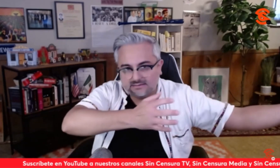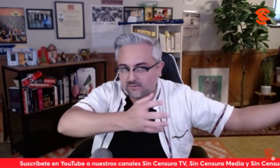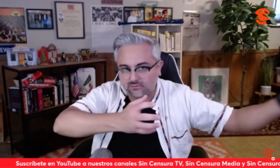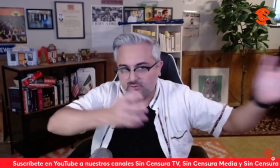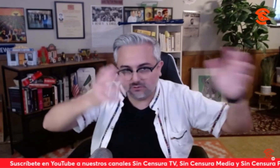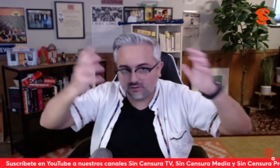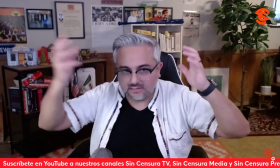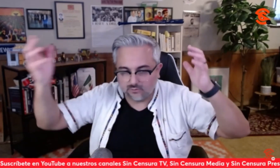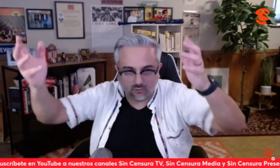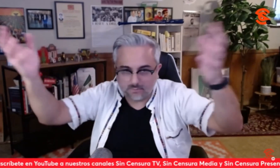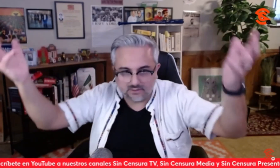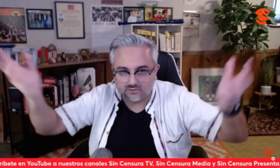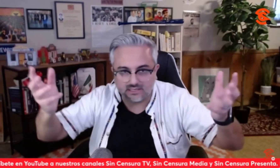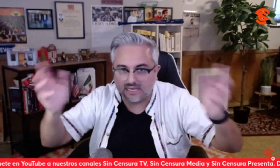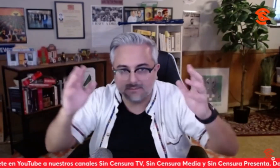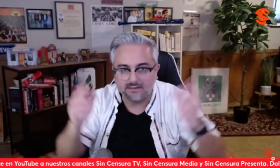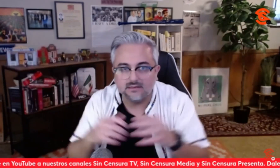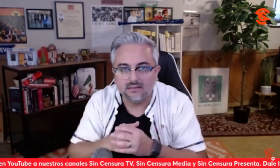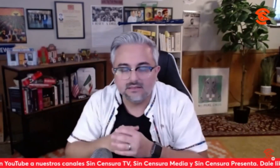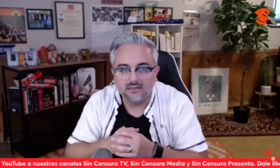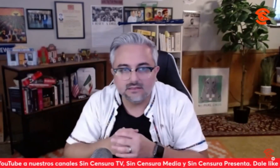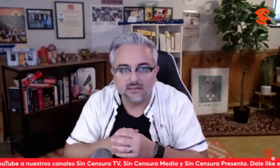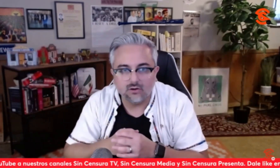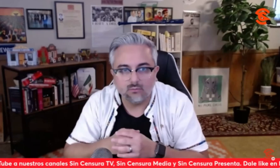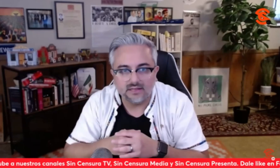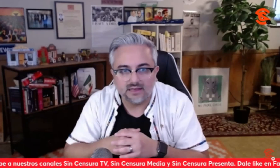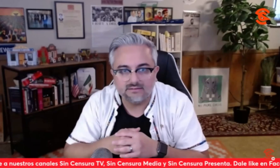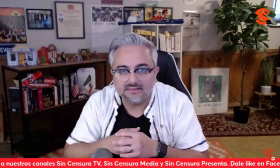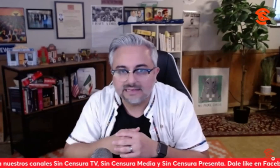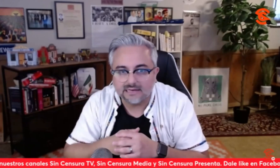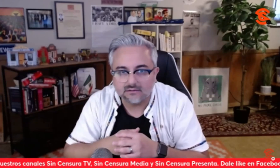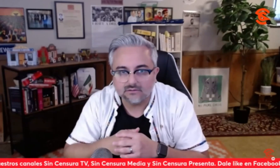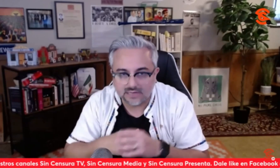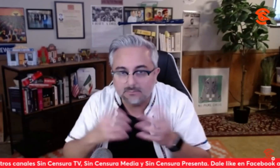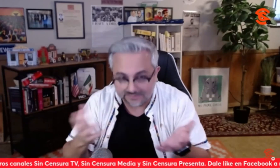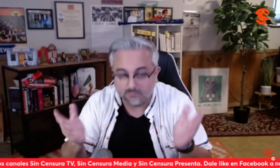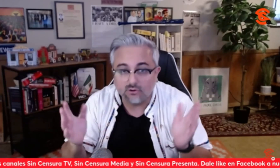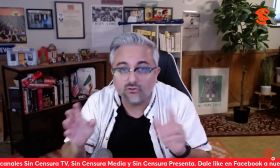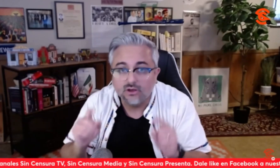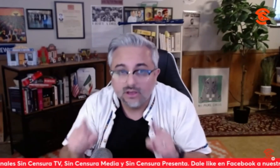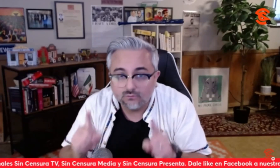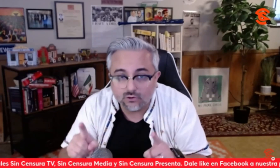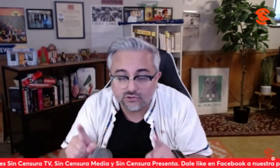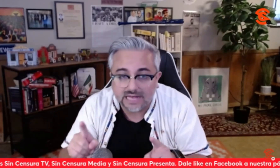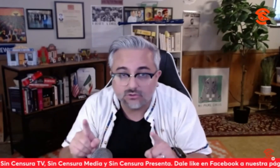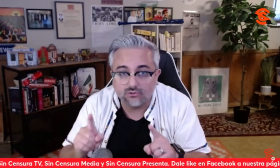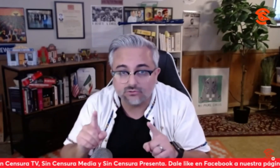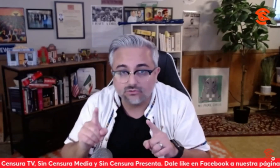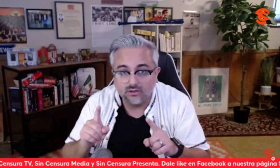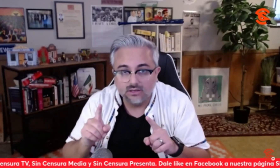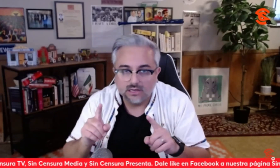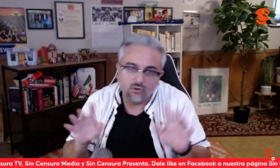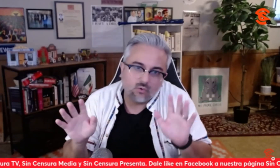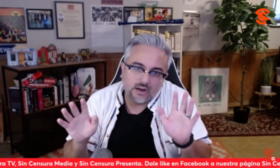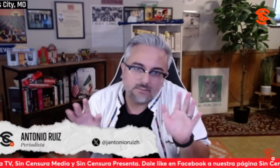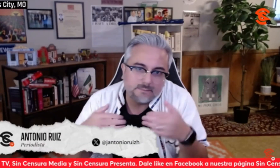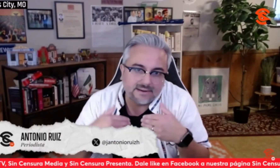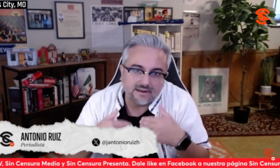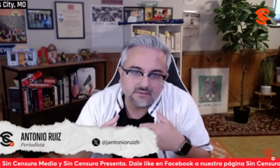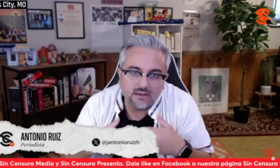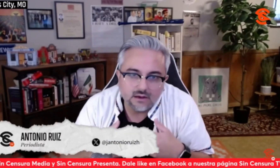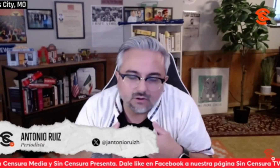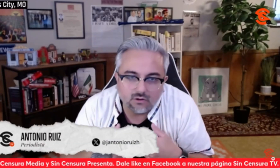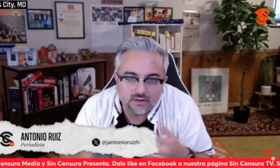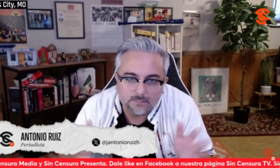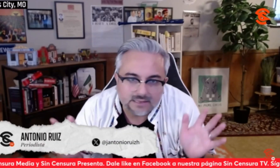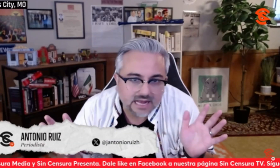acá en Estados Unidos, entre europeos que llegaban y comunidades indígenas, ¿no? O sea, eran matrimonios forzados, lo cual a mí me